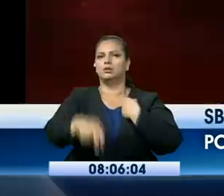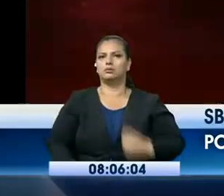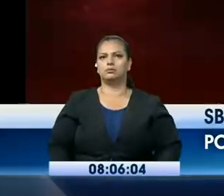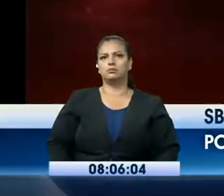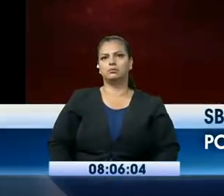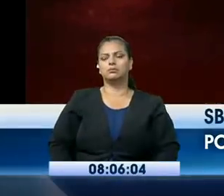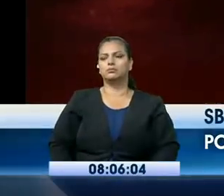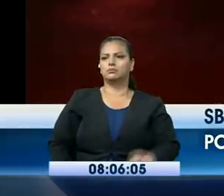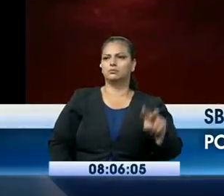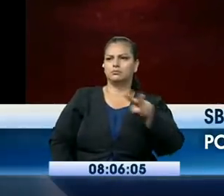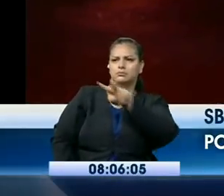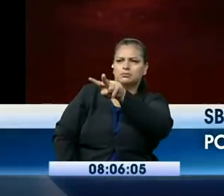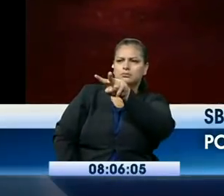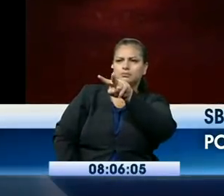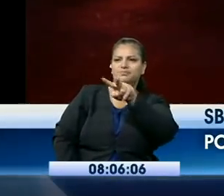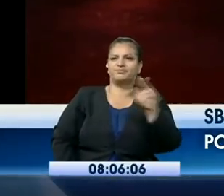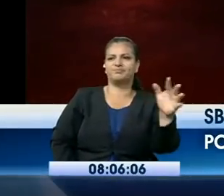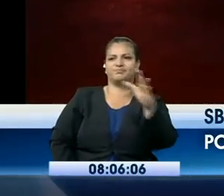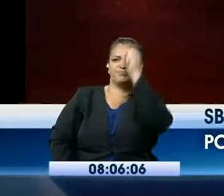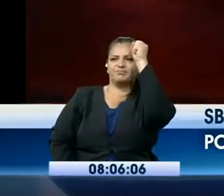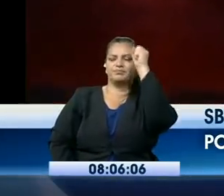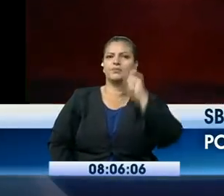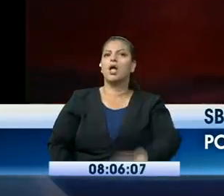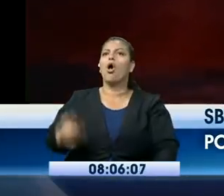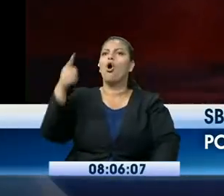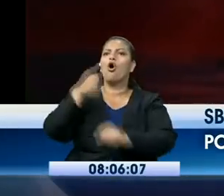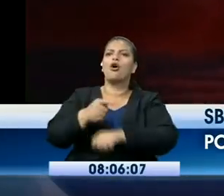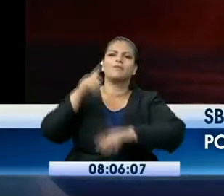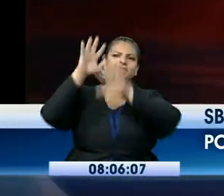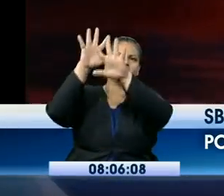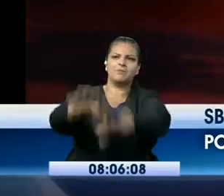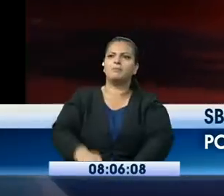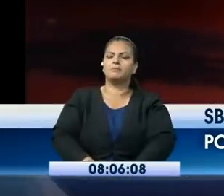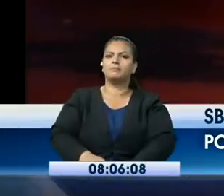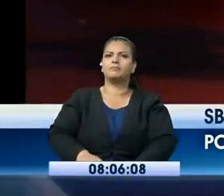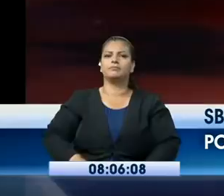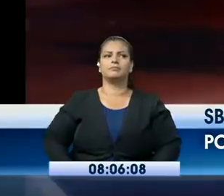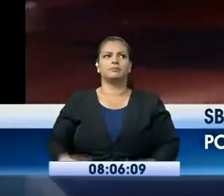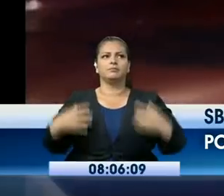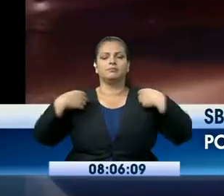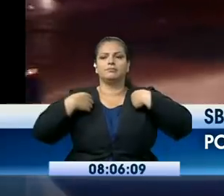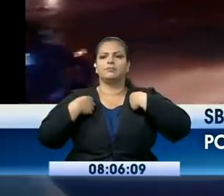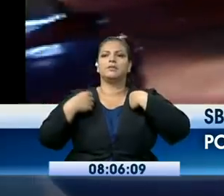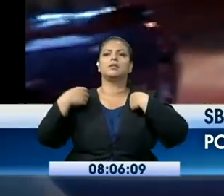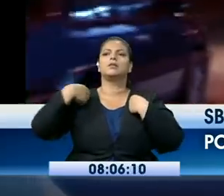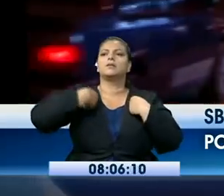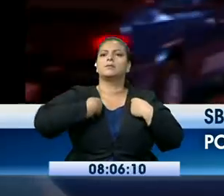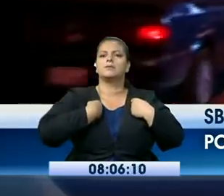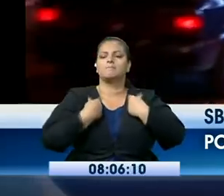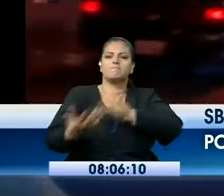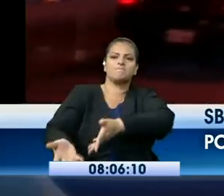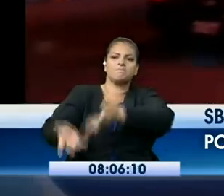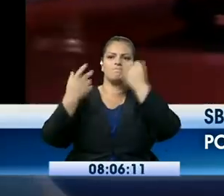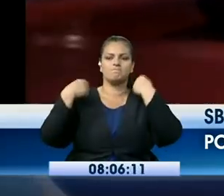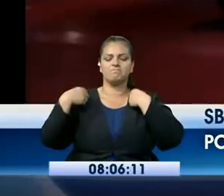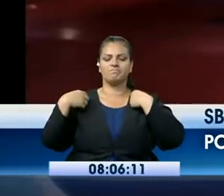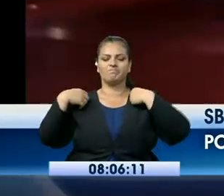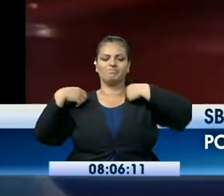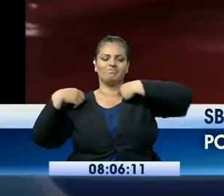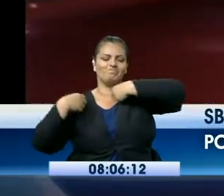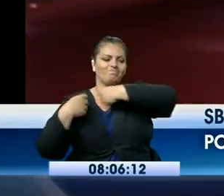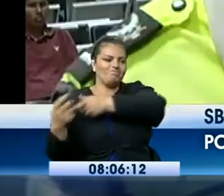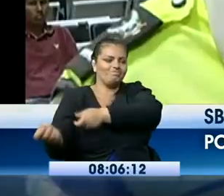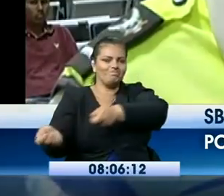intentó darse a la fuga con lo que se procedió inmediatamente a localizarlo interceptarlo al momento de realizar el respectivo